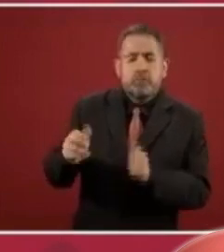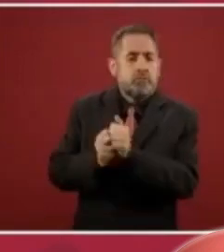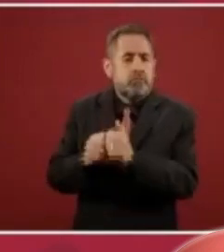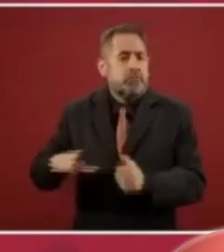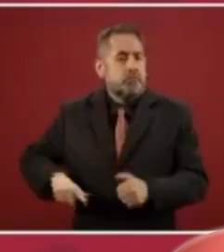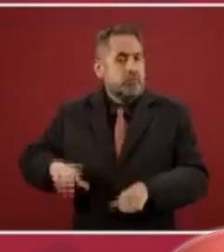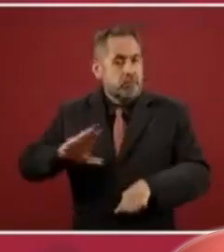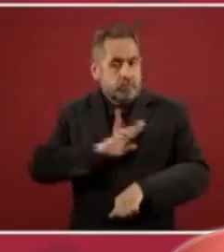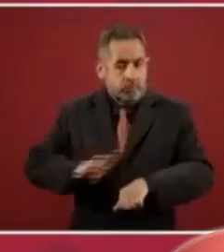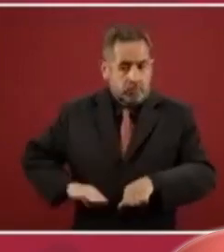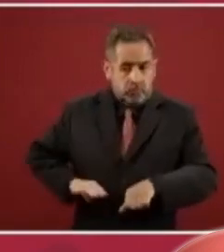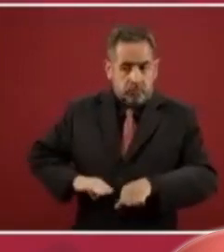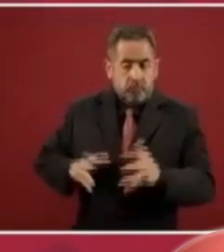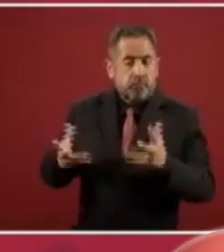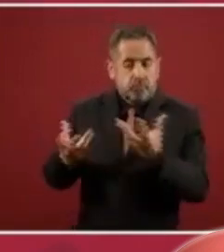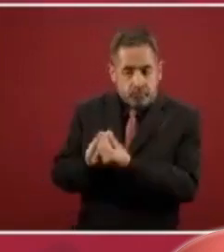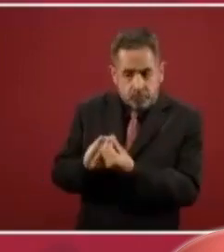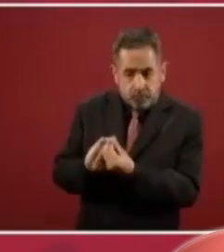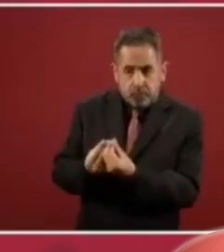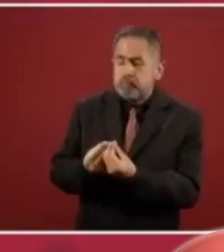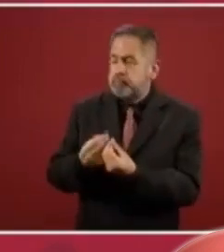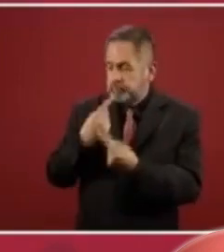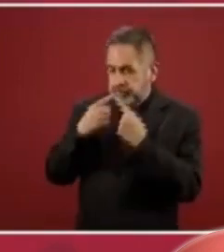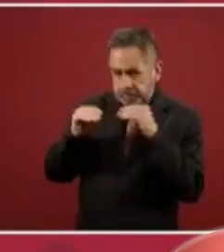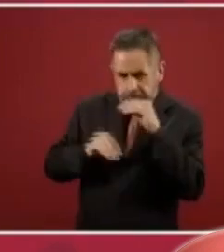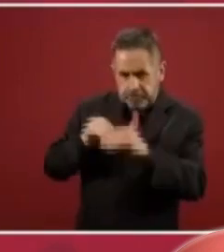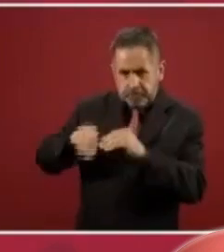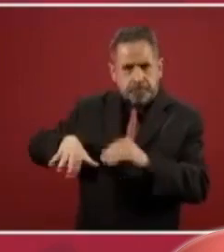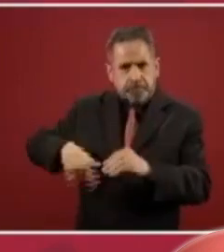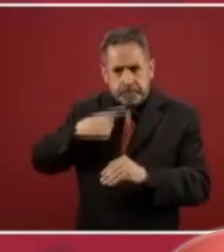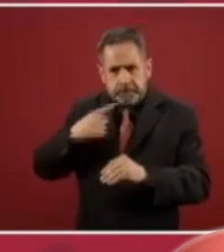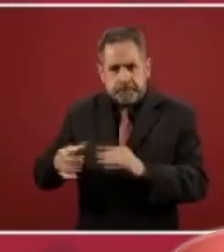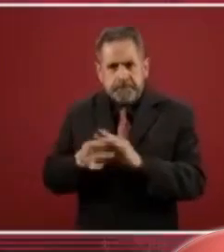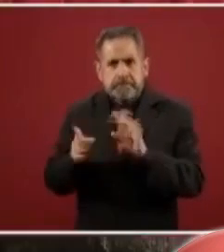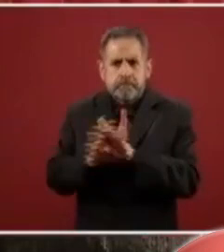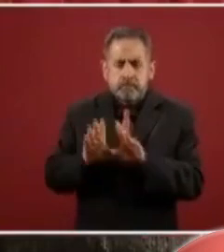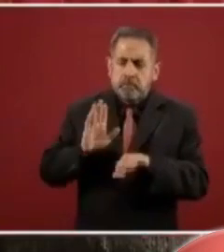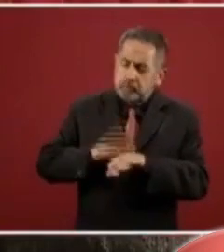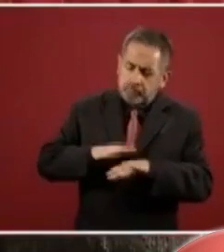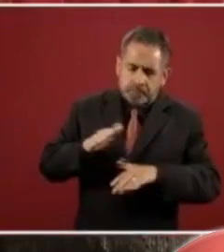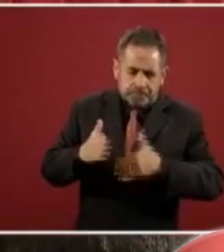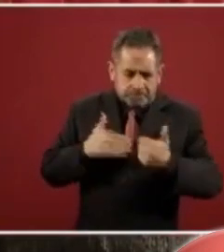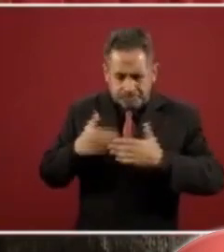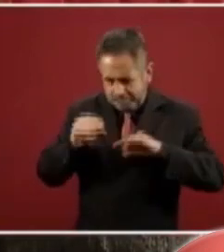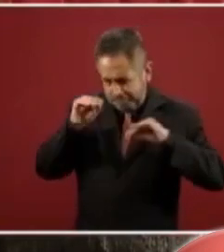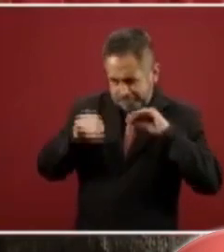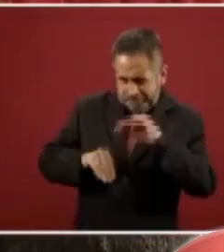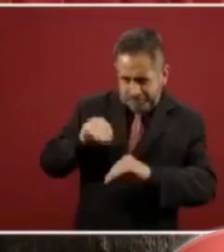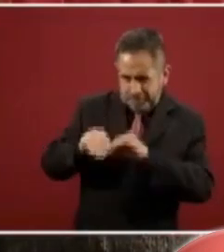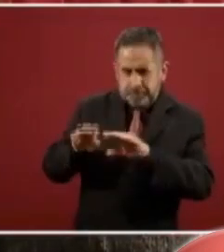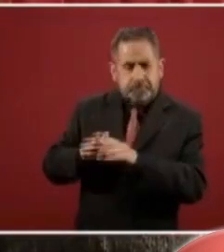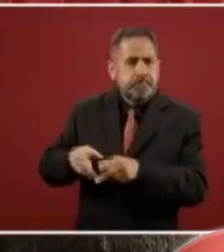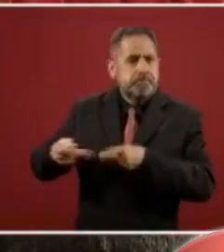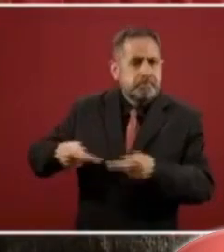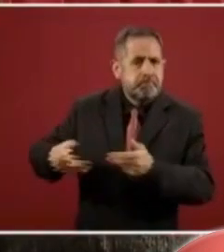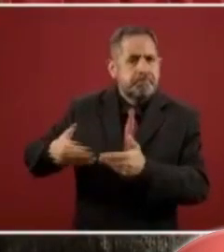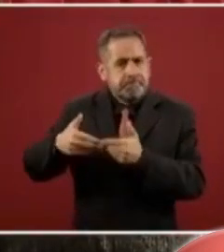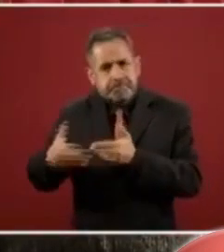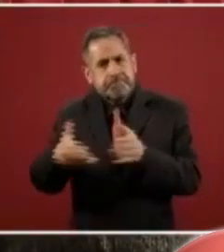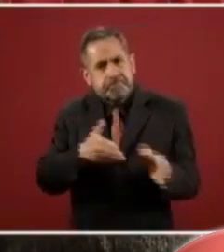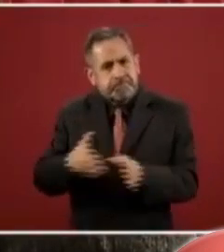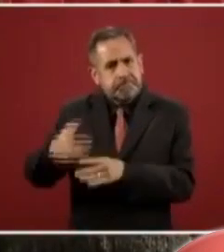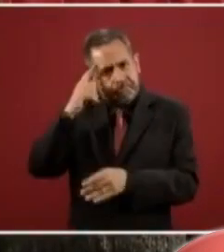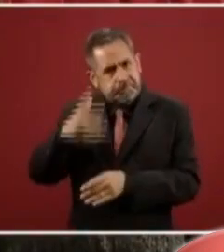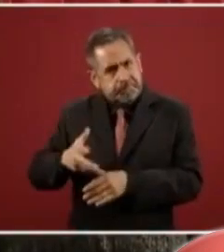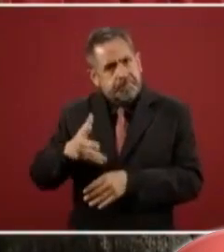municipales para acentuar lo que se había comentado anteriormente, poder actualizar sus instrumentos de planeación, ya que